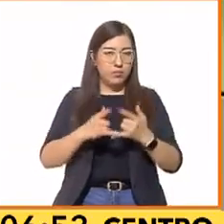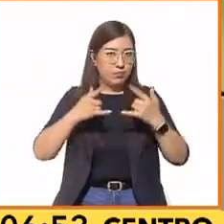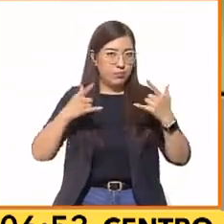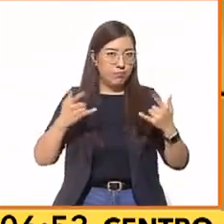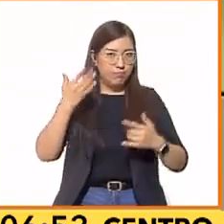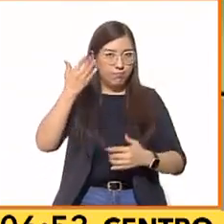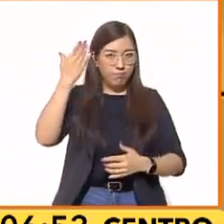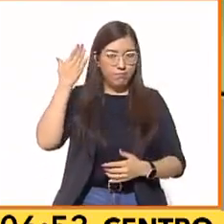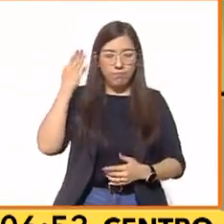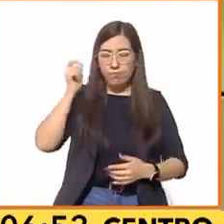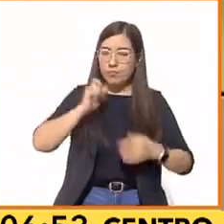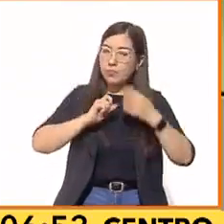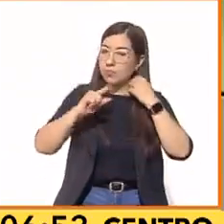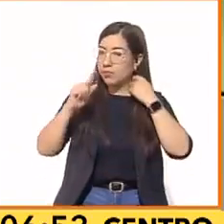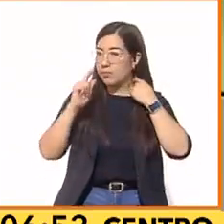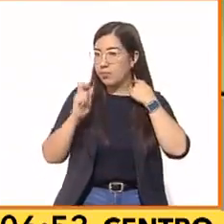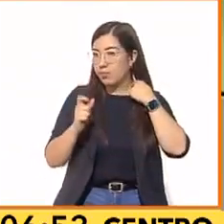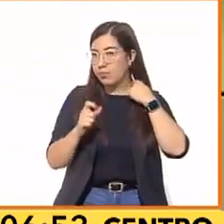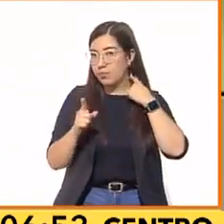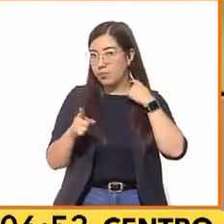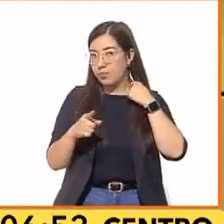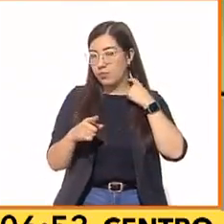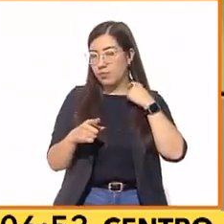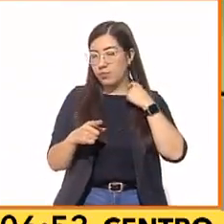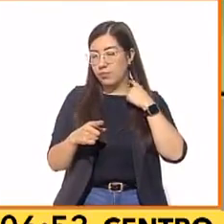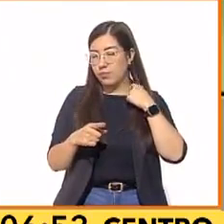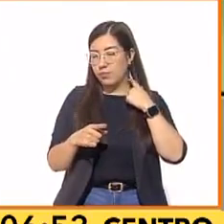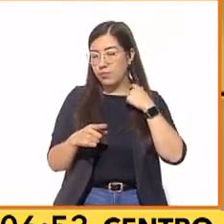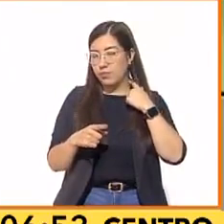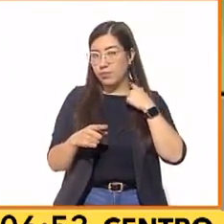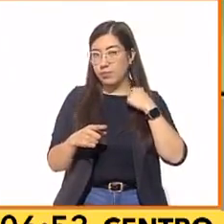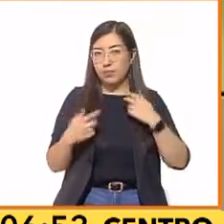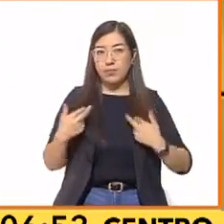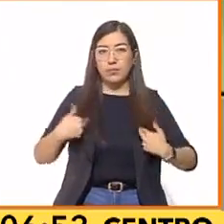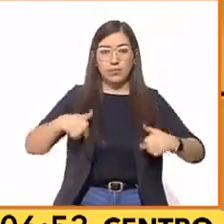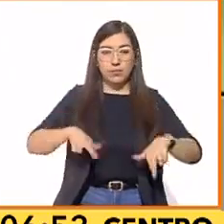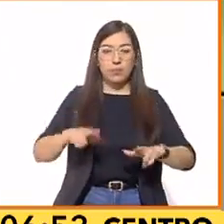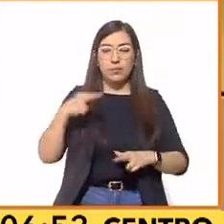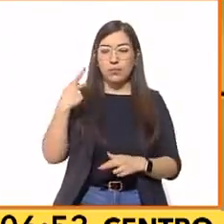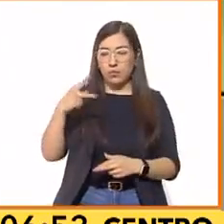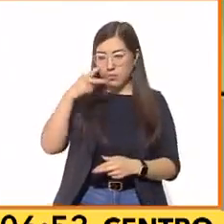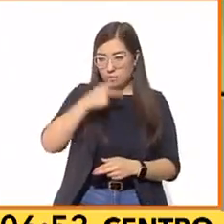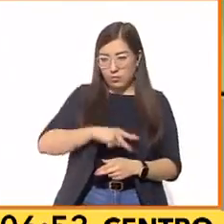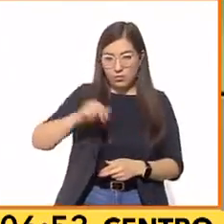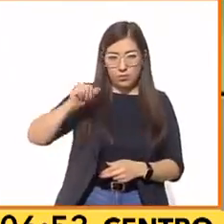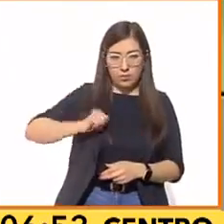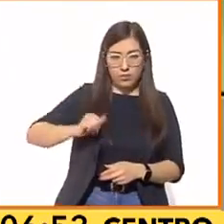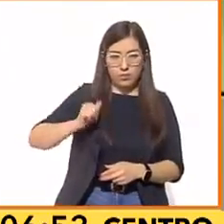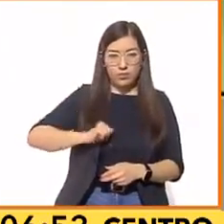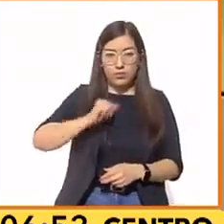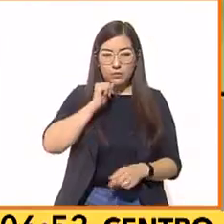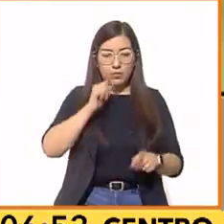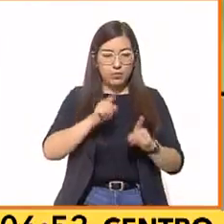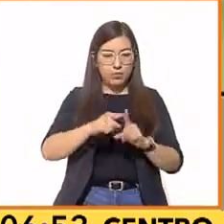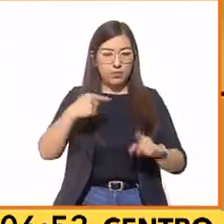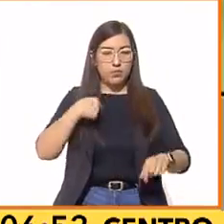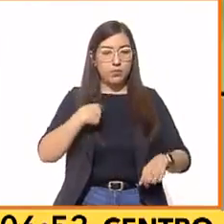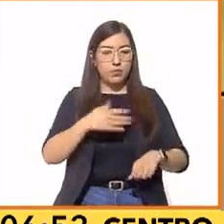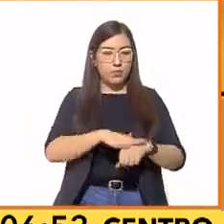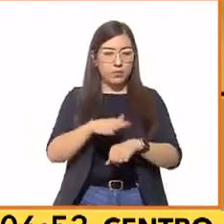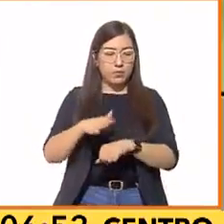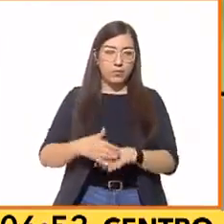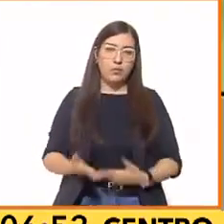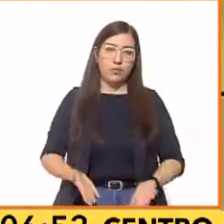que representa muy bien el México de esa época. Y desde luego, pues también los invito a